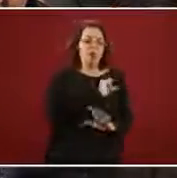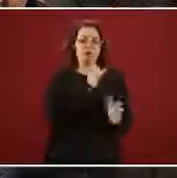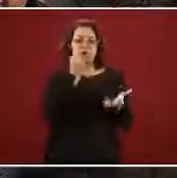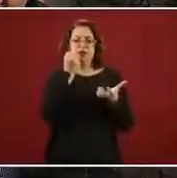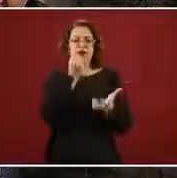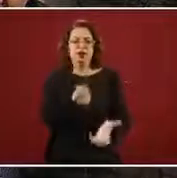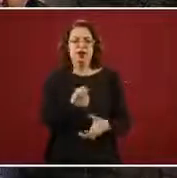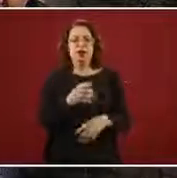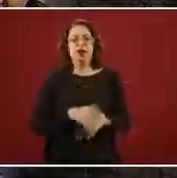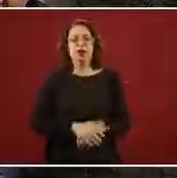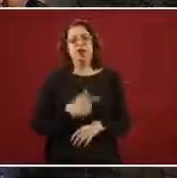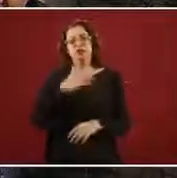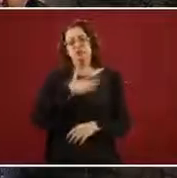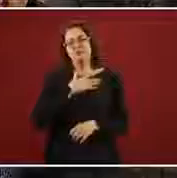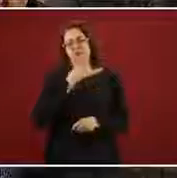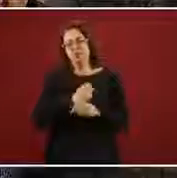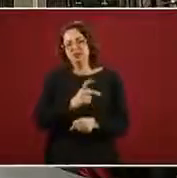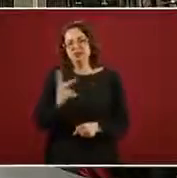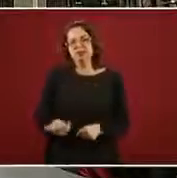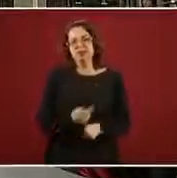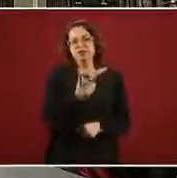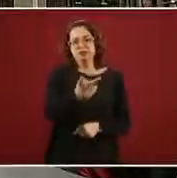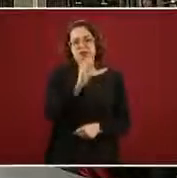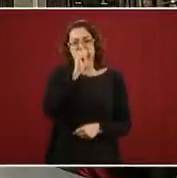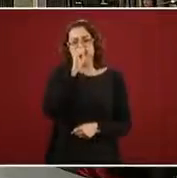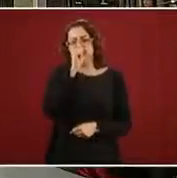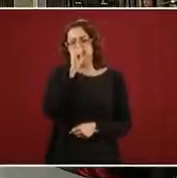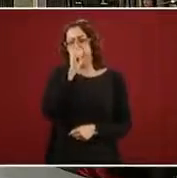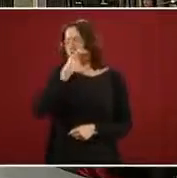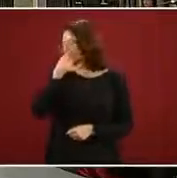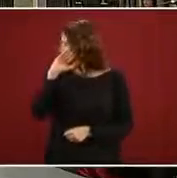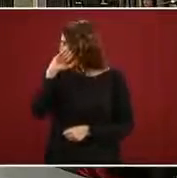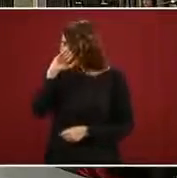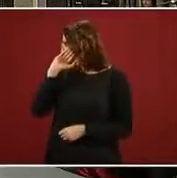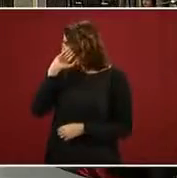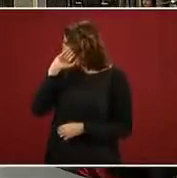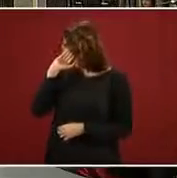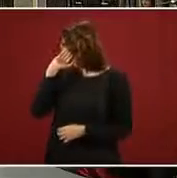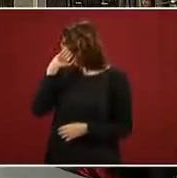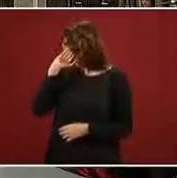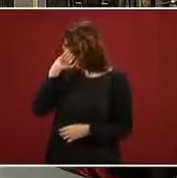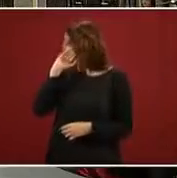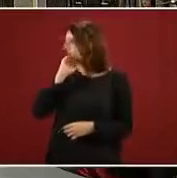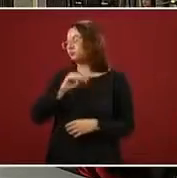Esa sería mi primera pregunta. Sí. Pues va a ser